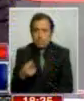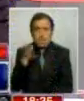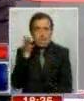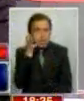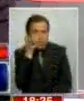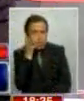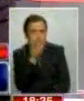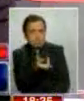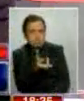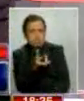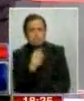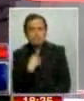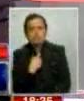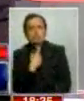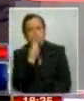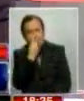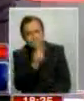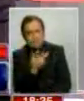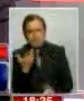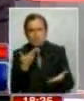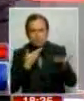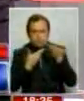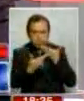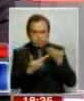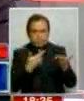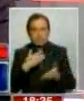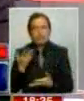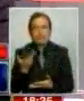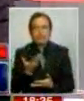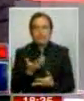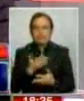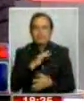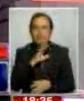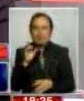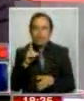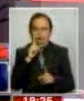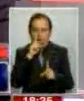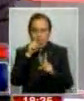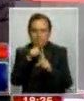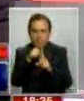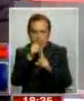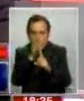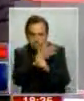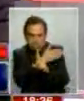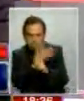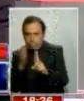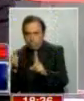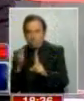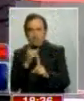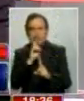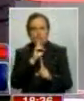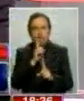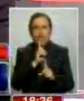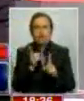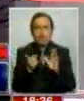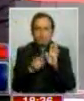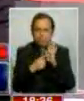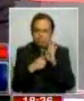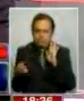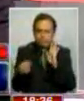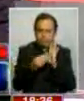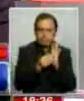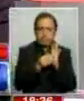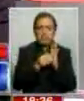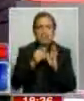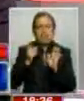pero lo importante, en un diálogo, escuchando, para justamente no perder los objetivos. Avanzar en una carga tributaria que sea sustentable en los